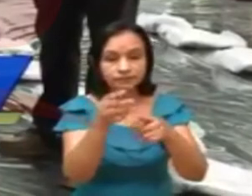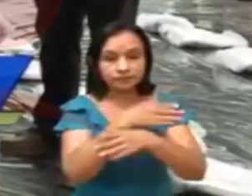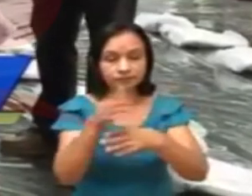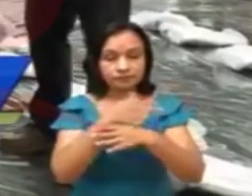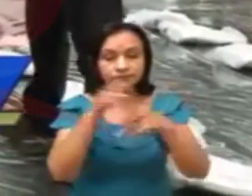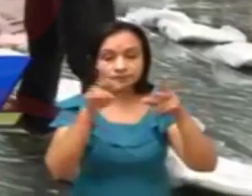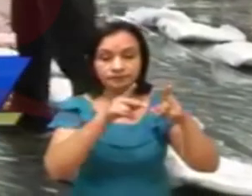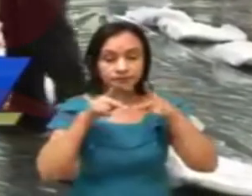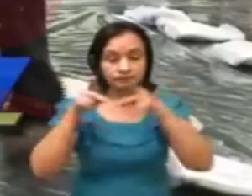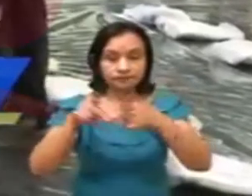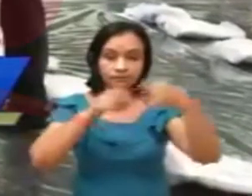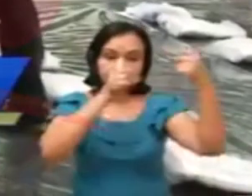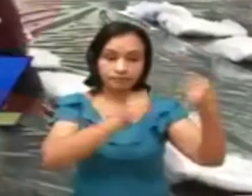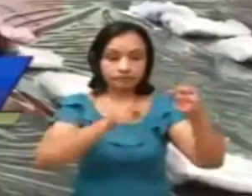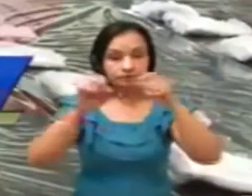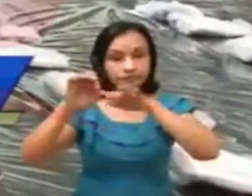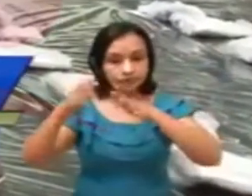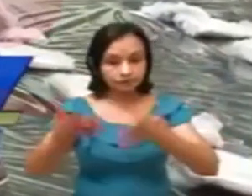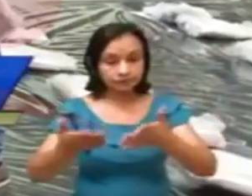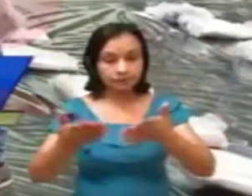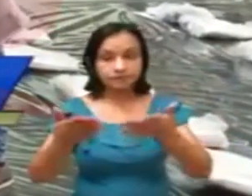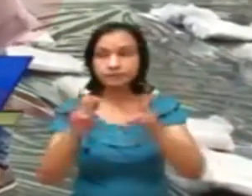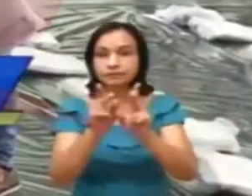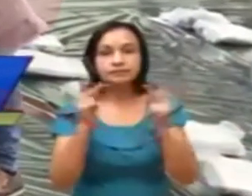los protagonistas y las protagonistas que son el